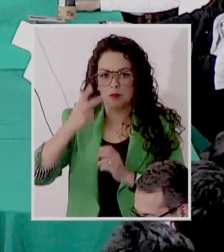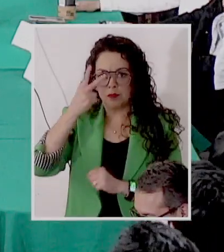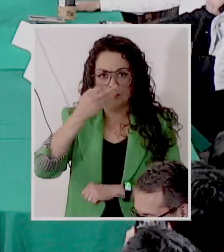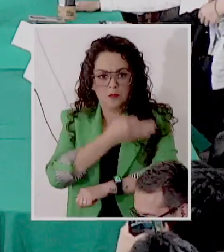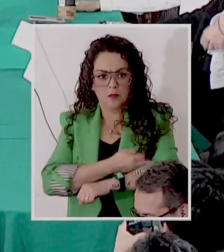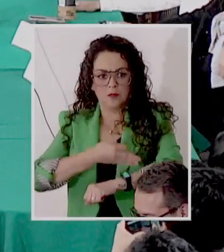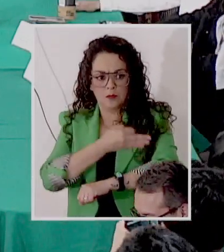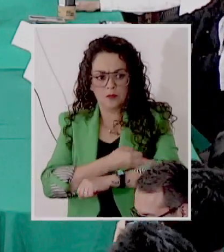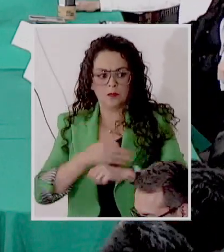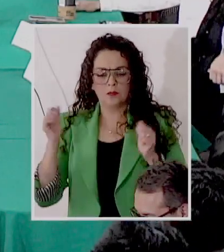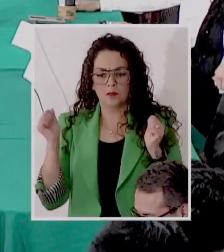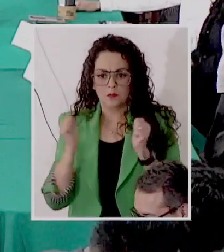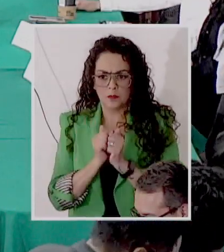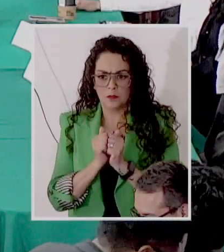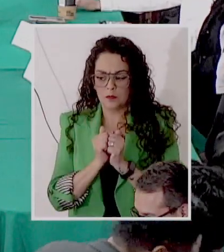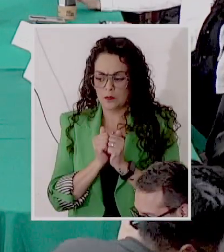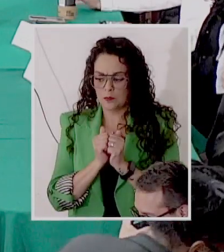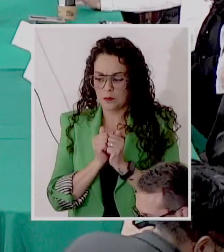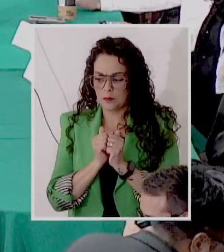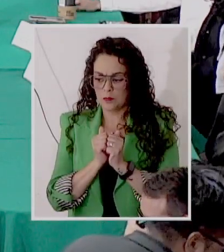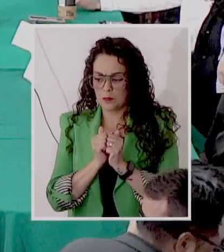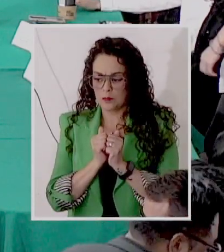14 horas con